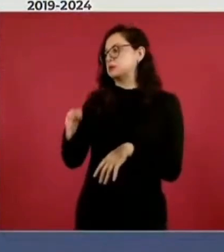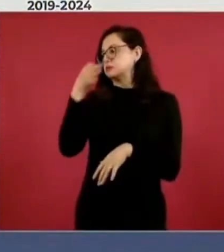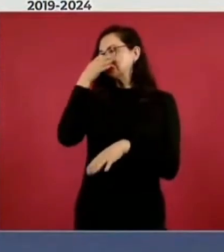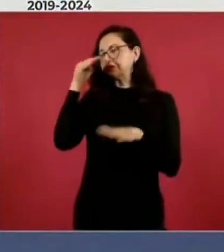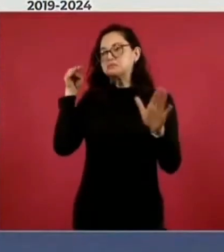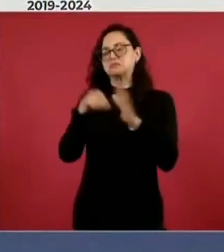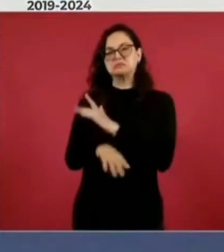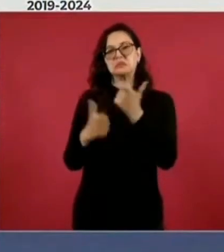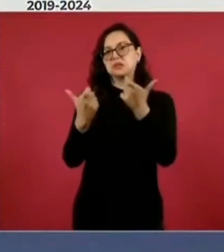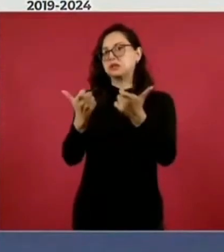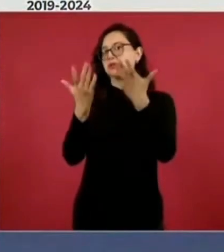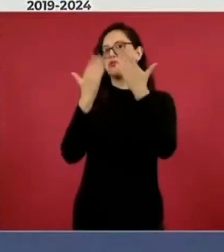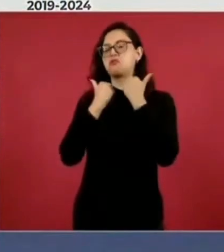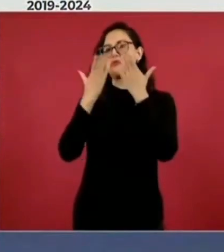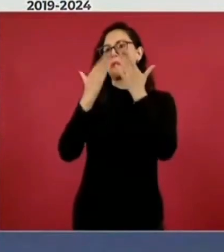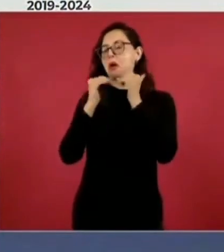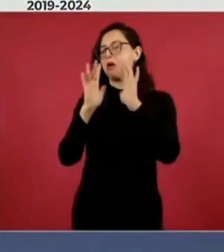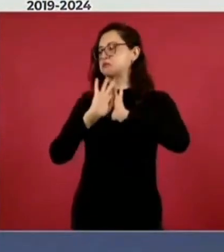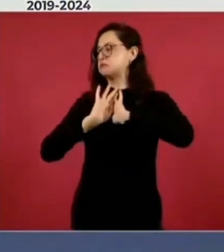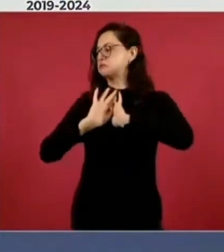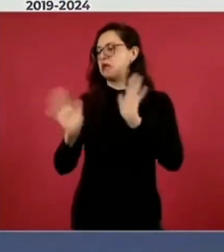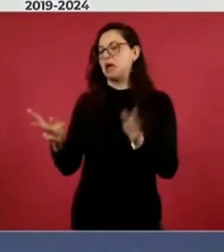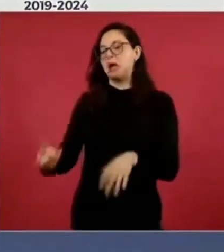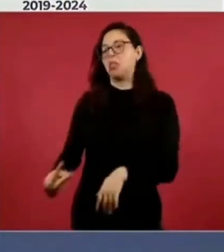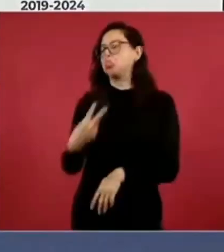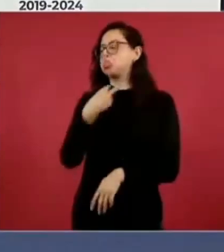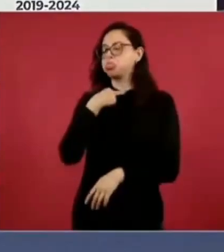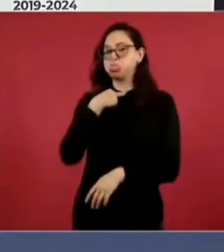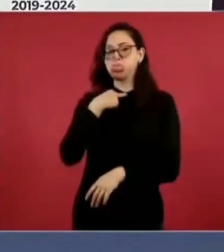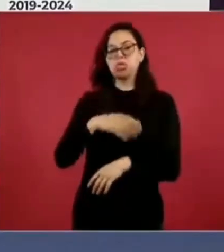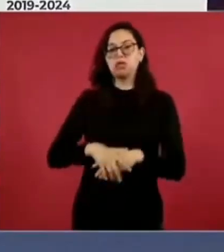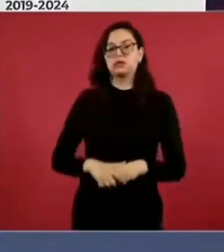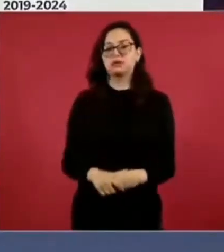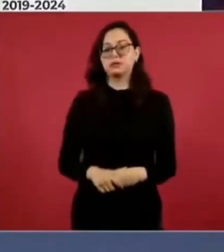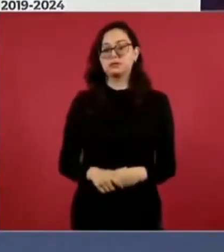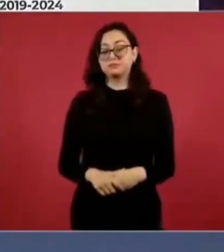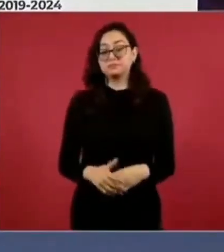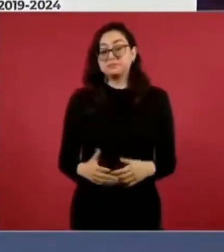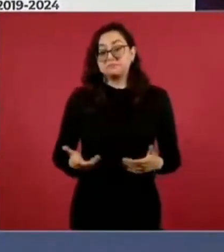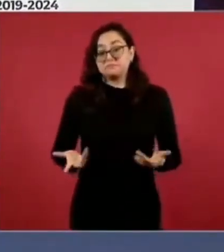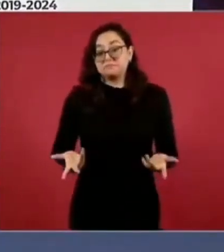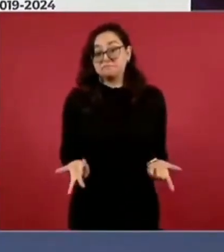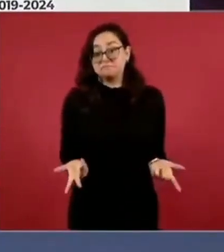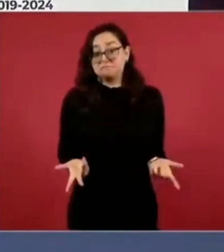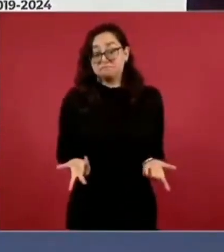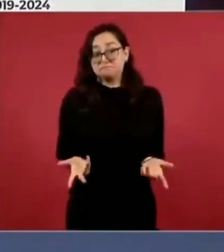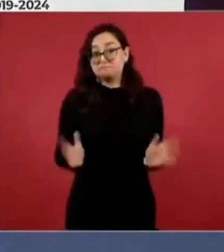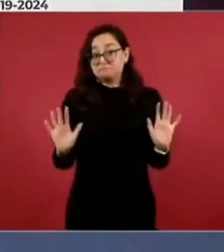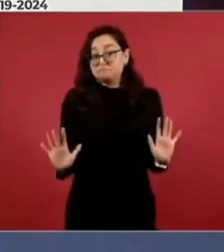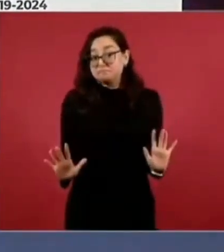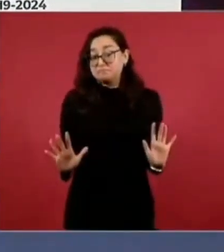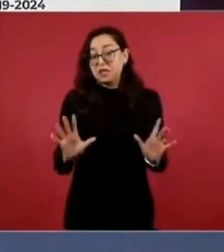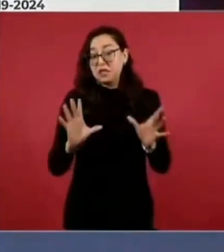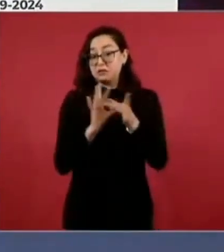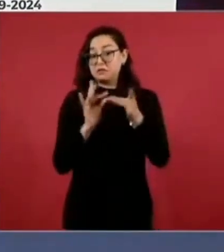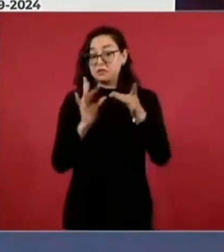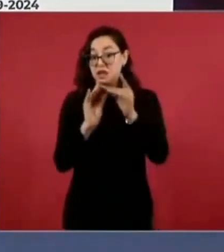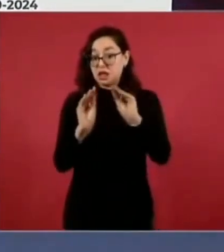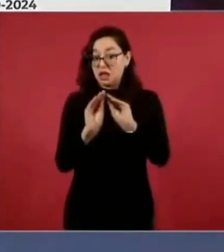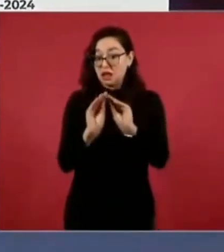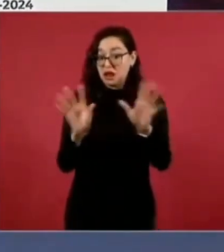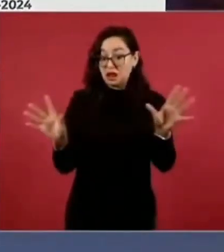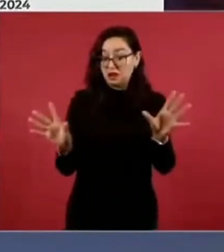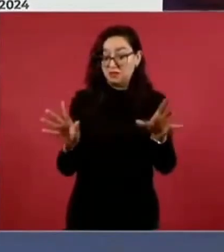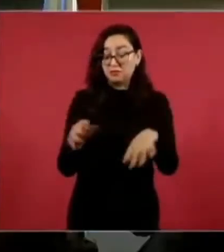quebrada, que no le alcanza. Bueno, esta gráfica es muy clara de